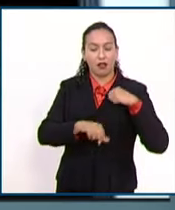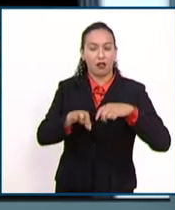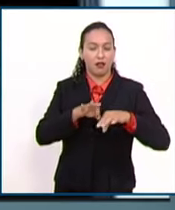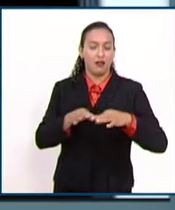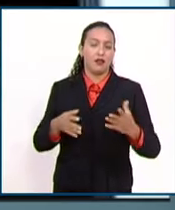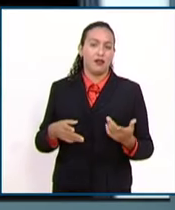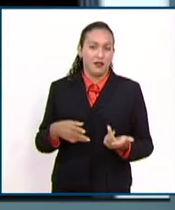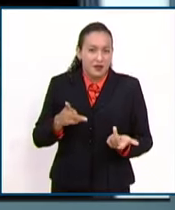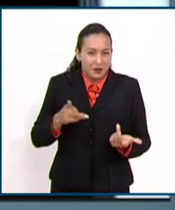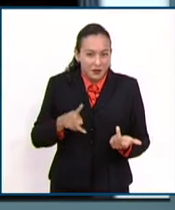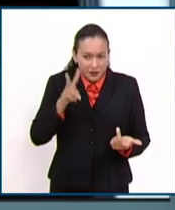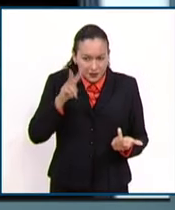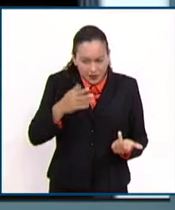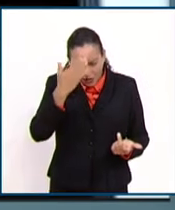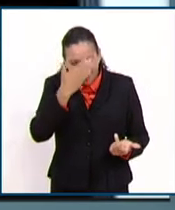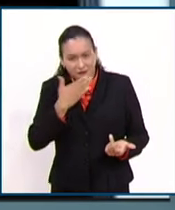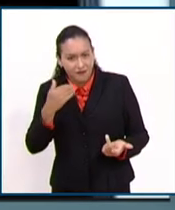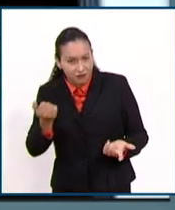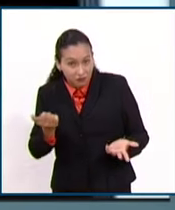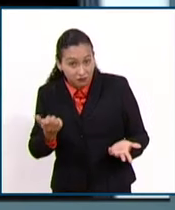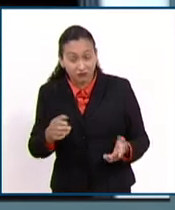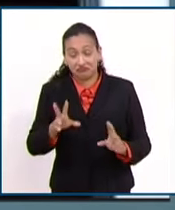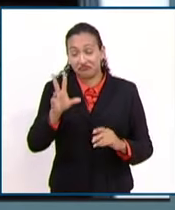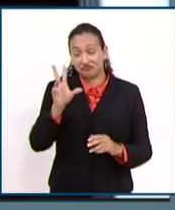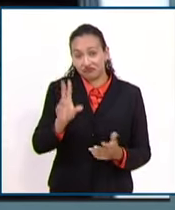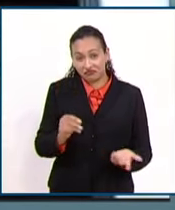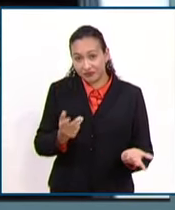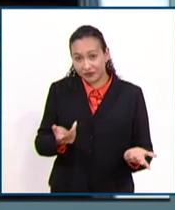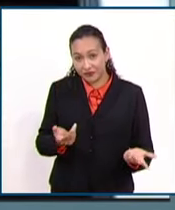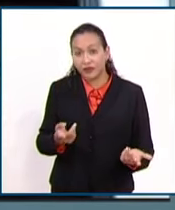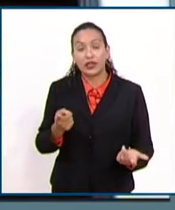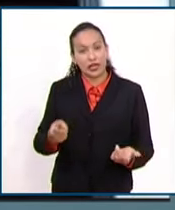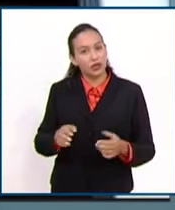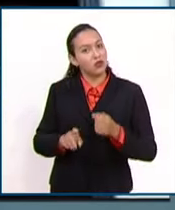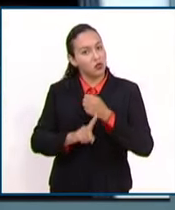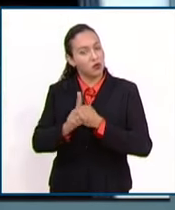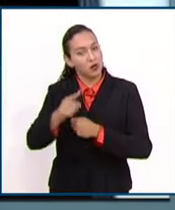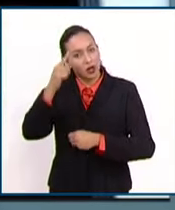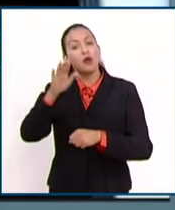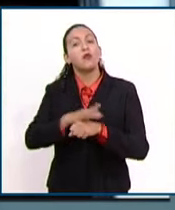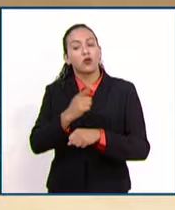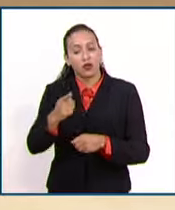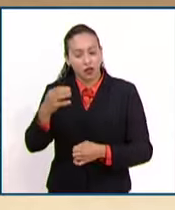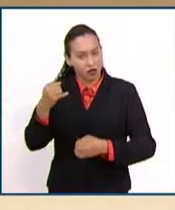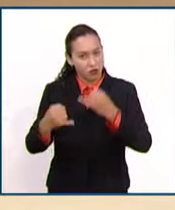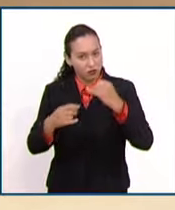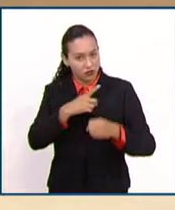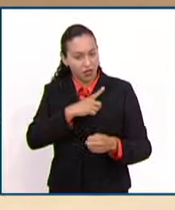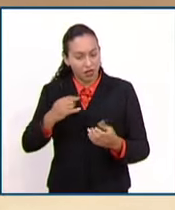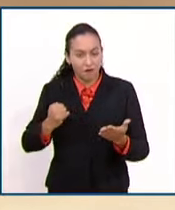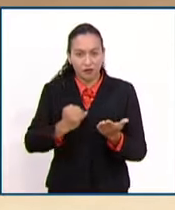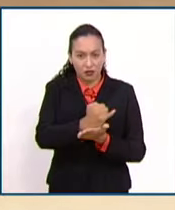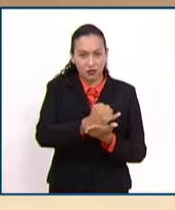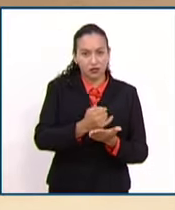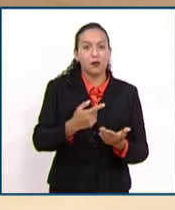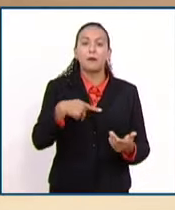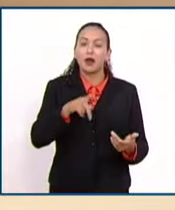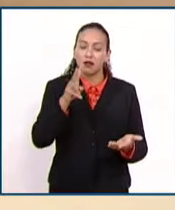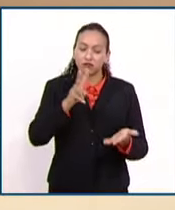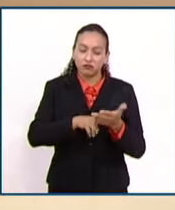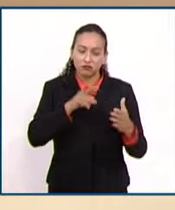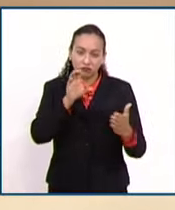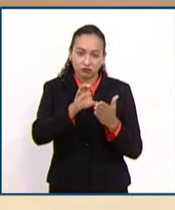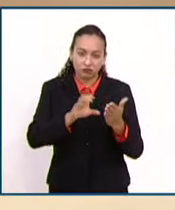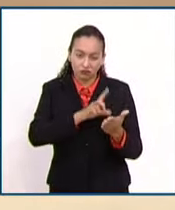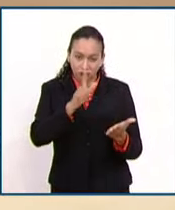competente. Esta falta de competencia también puede socavar la calidad de la integridad en la toma de decisiones judiciales. Agregó que con base